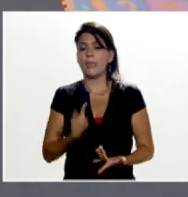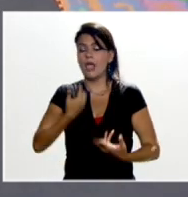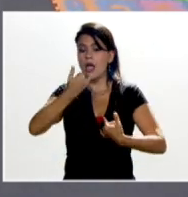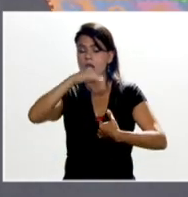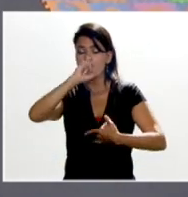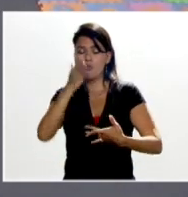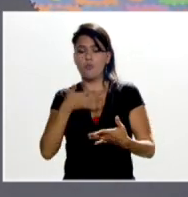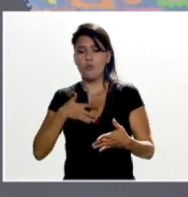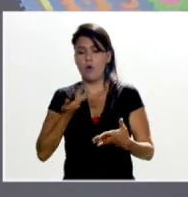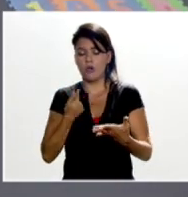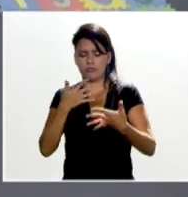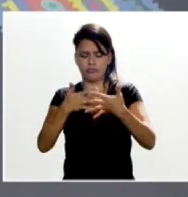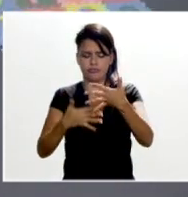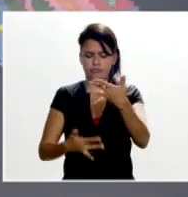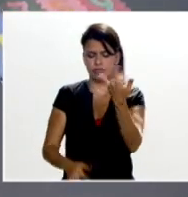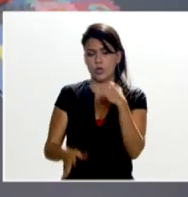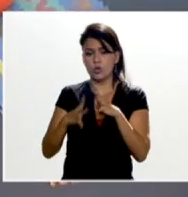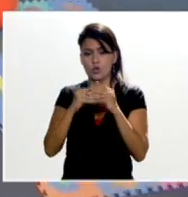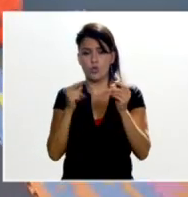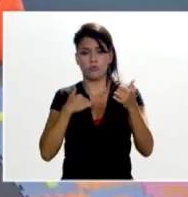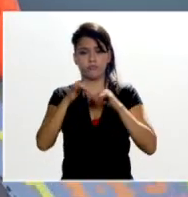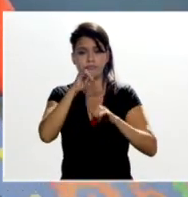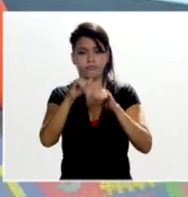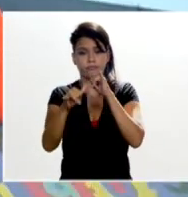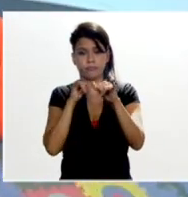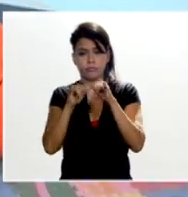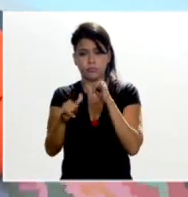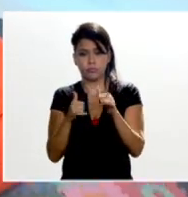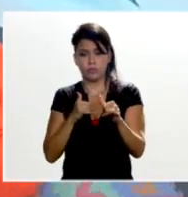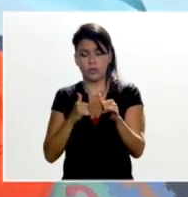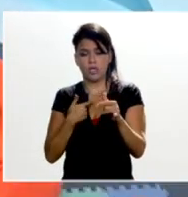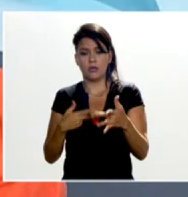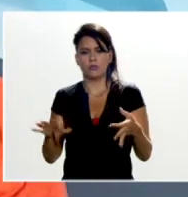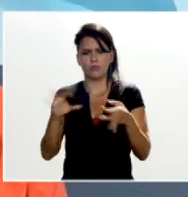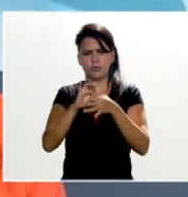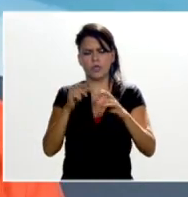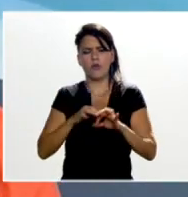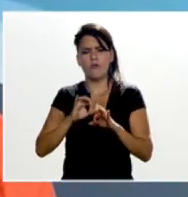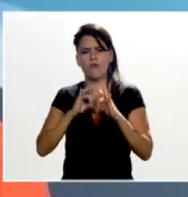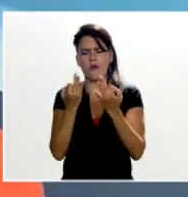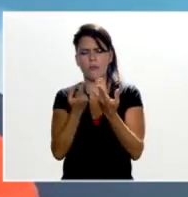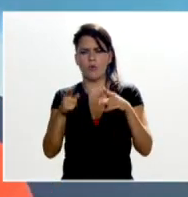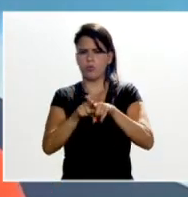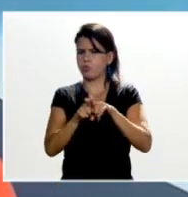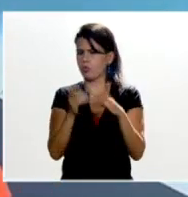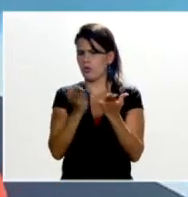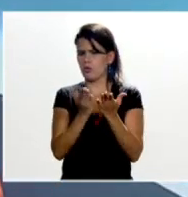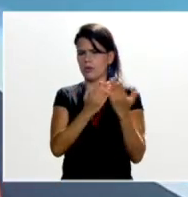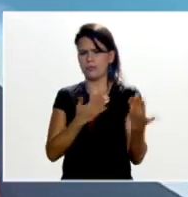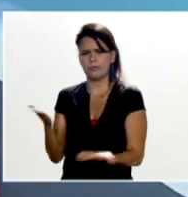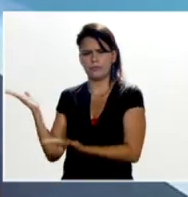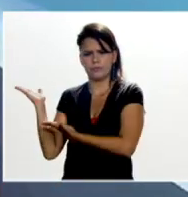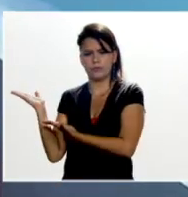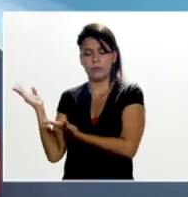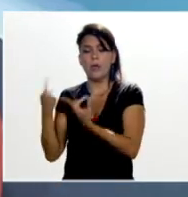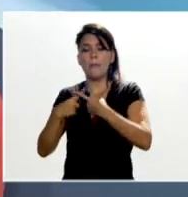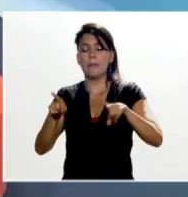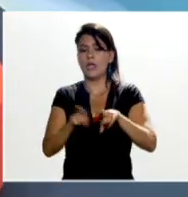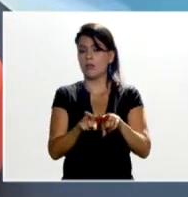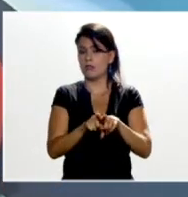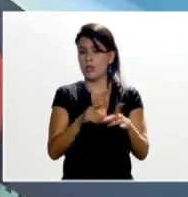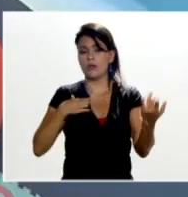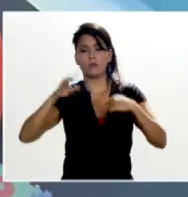pueden descargar todo nuestro contenido a través del enlace de Cada Familia Una Escuela. Pero